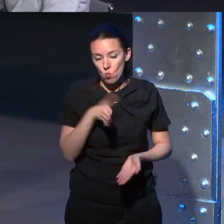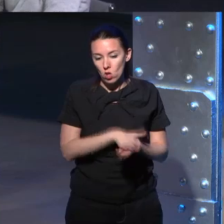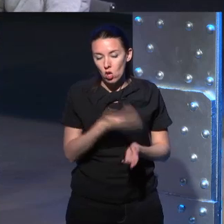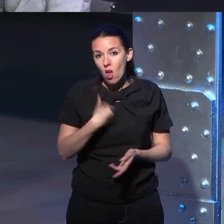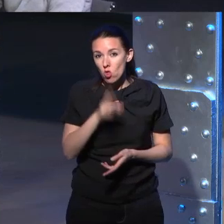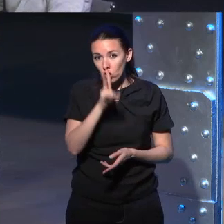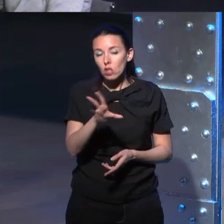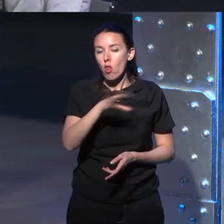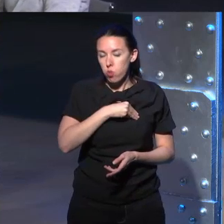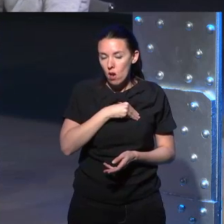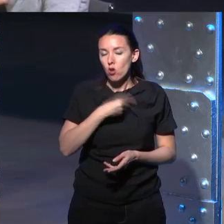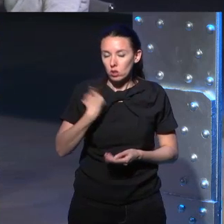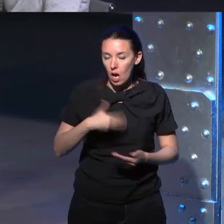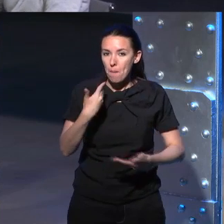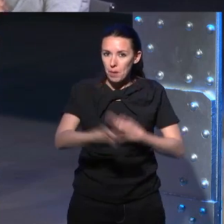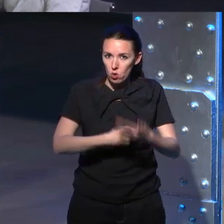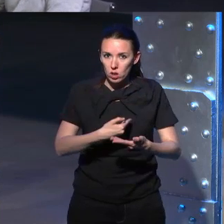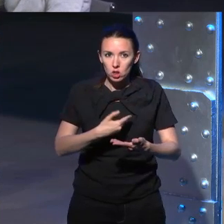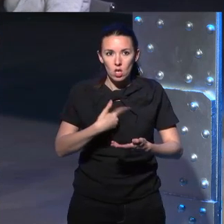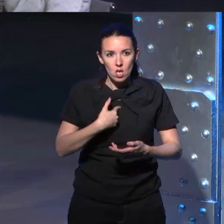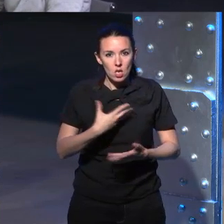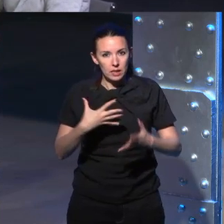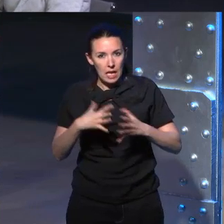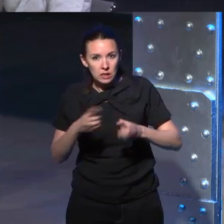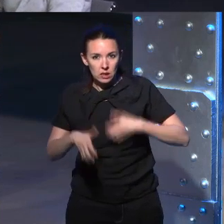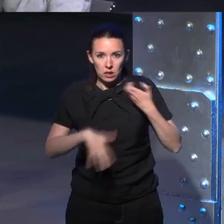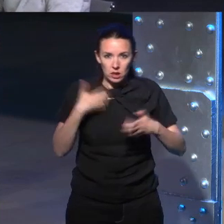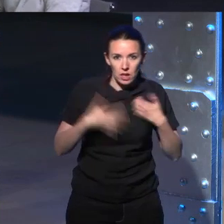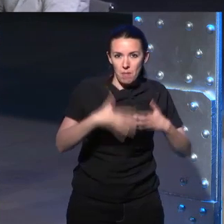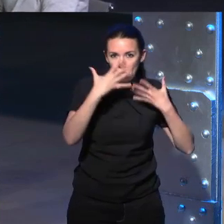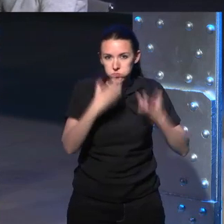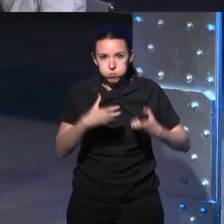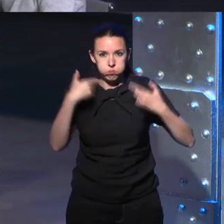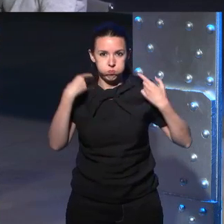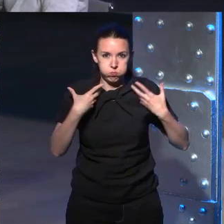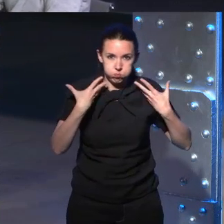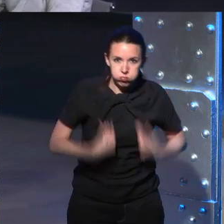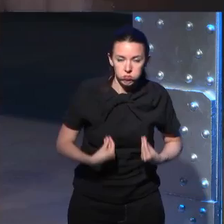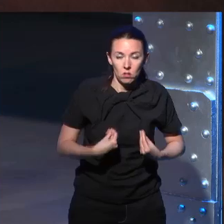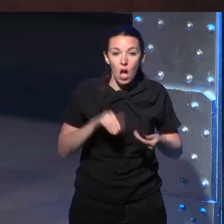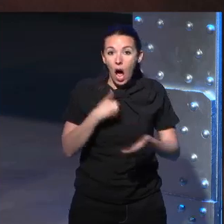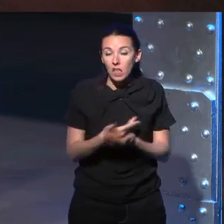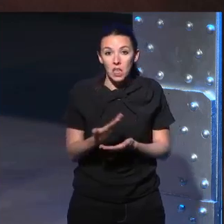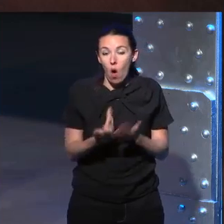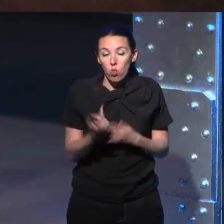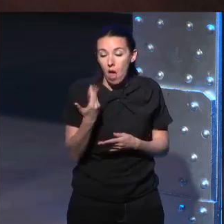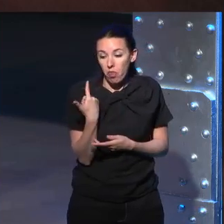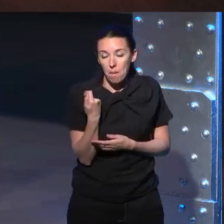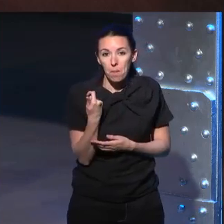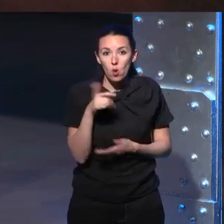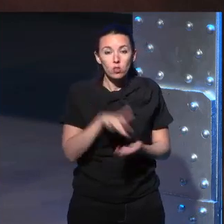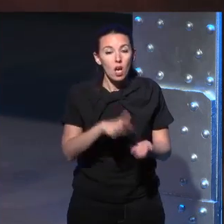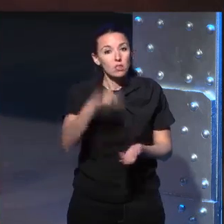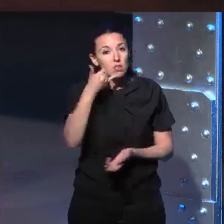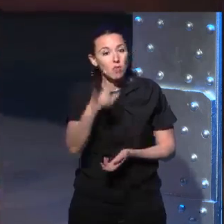pasado un proceso de duelo, de resentimiento, de rabia, de cabreo, de frustración, hasta que un día, no hace mucho, cogió